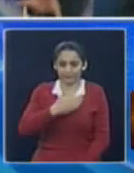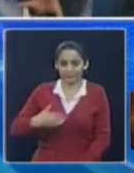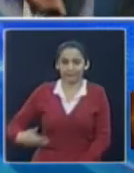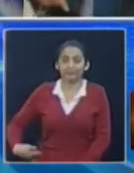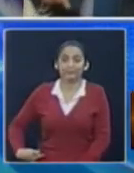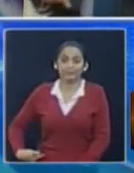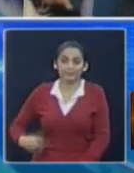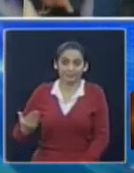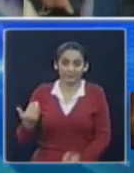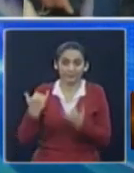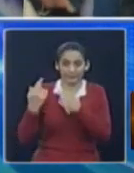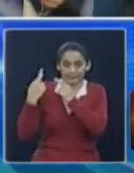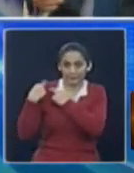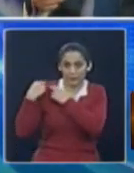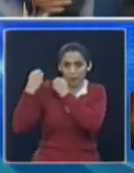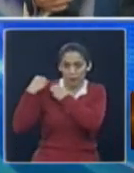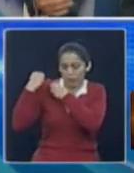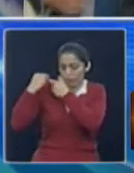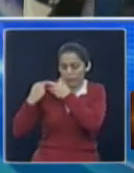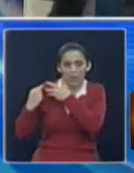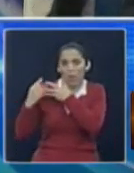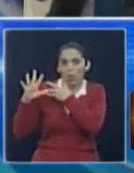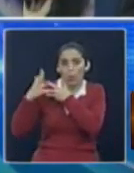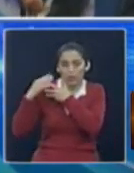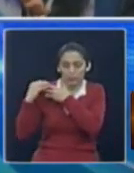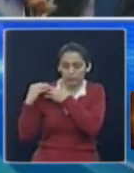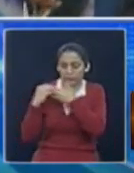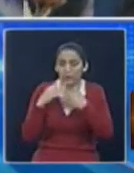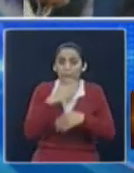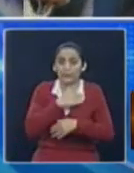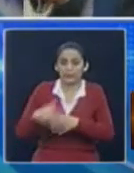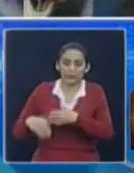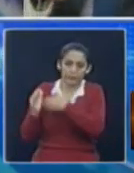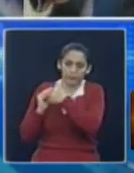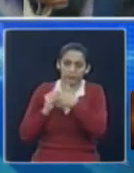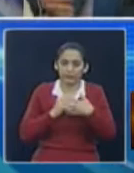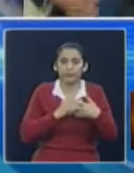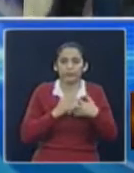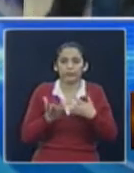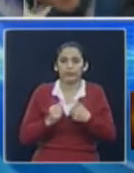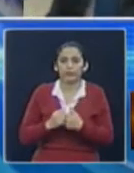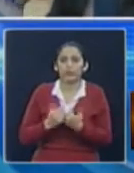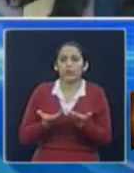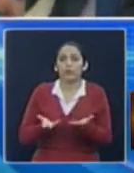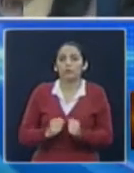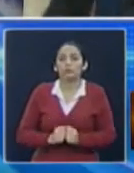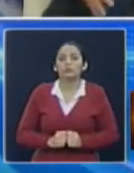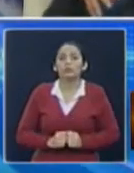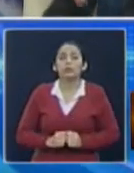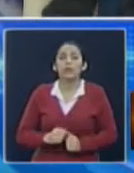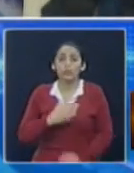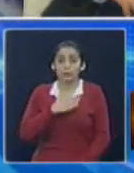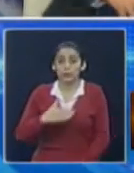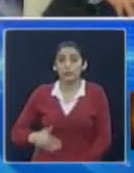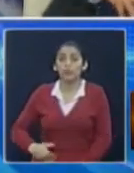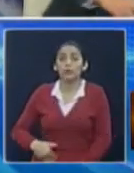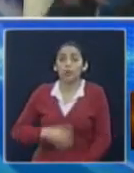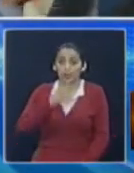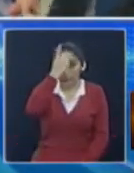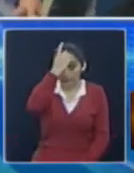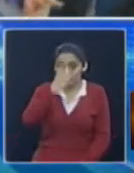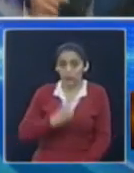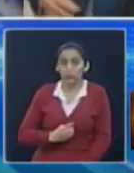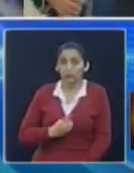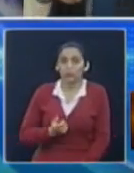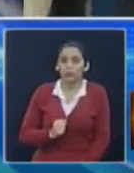que no tiene el vicepresidente en este momento, ¿están contemplados dentro de la Constitución, de las atribuciones que tiene el presidente para otorgarle funciones